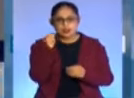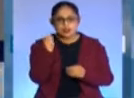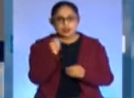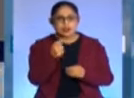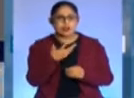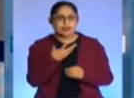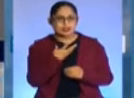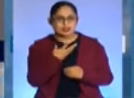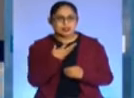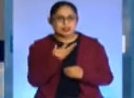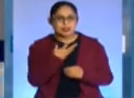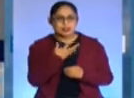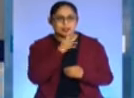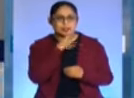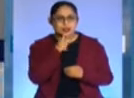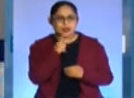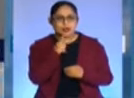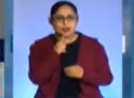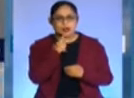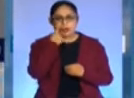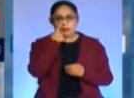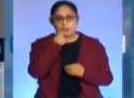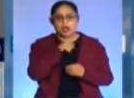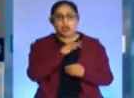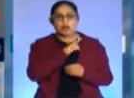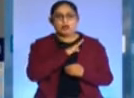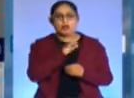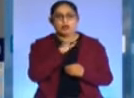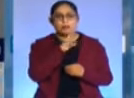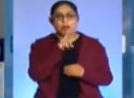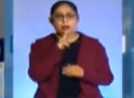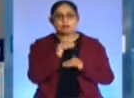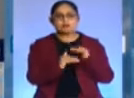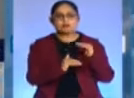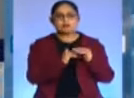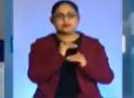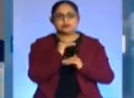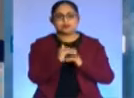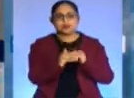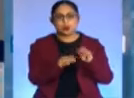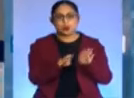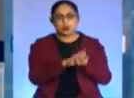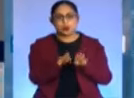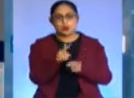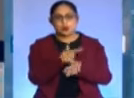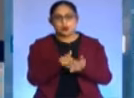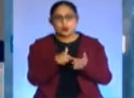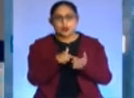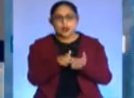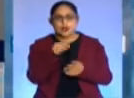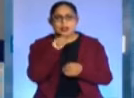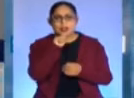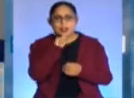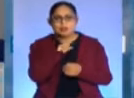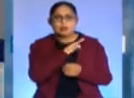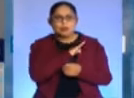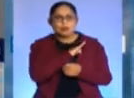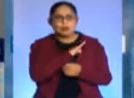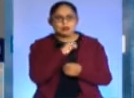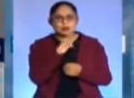y aprovechamos esa tecnología pues para poder mejorar las condicionantes. Eso nos da también una posibilidad